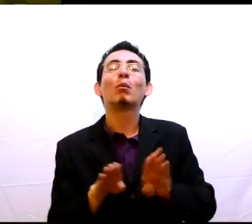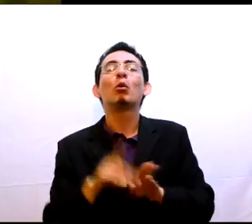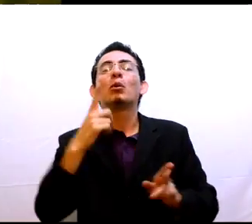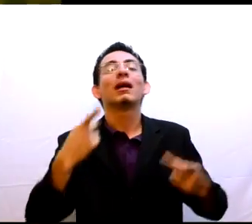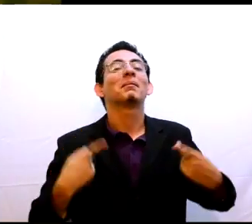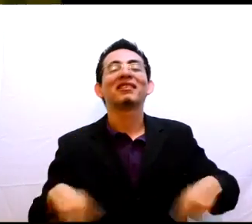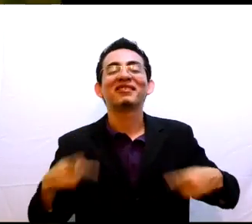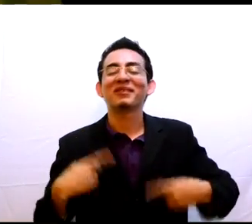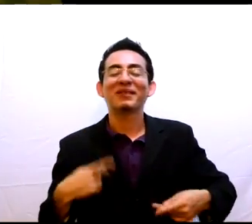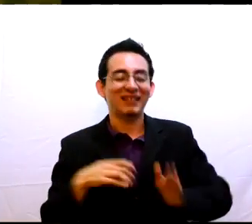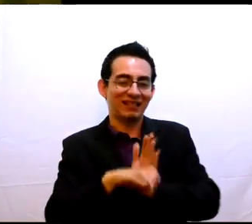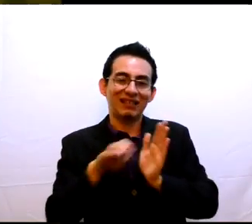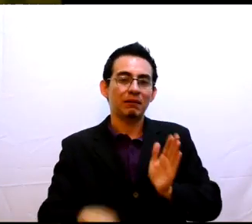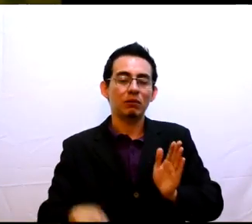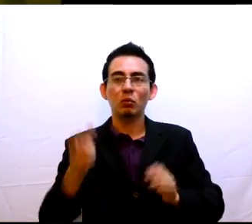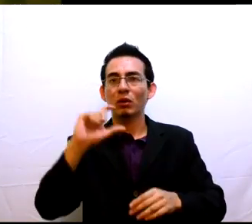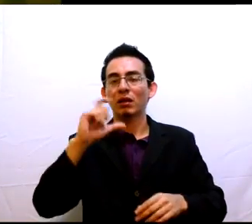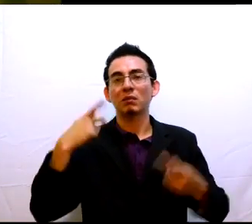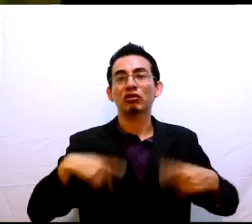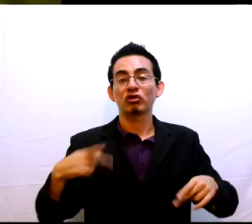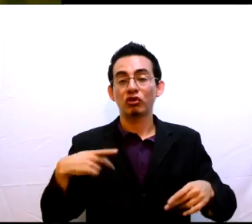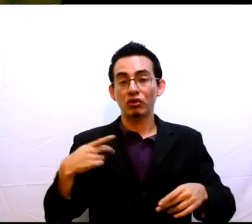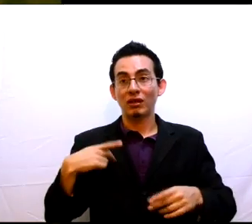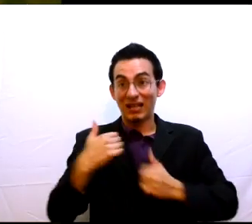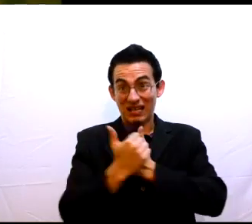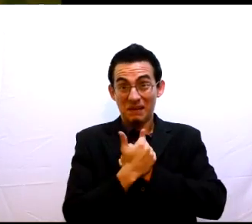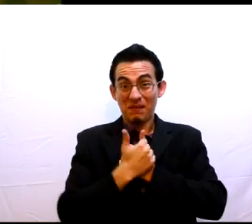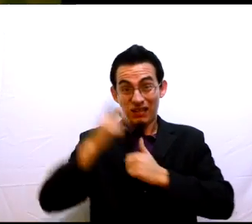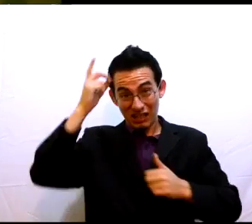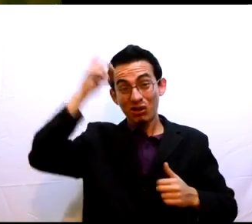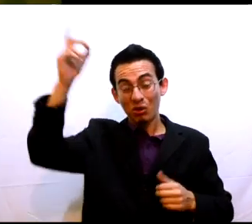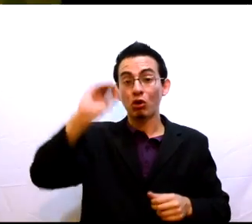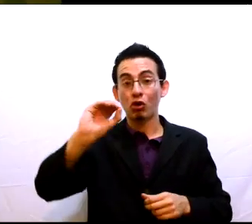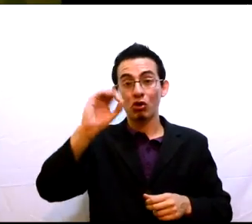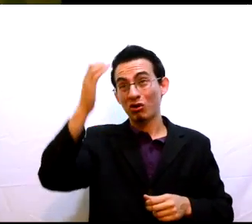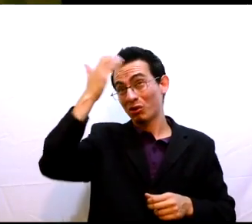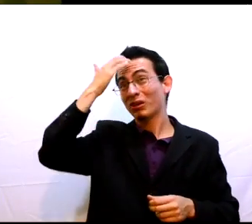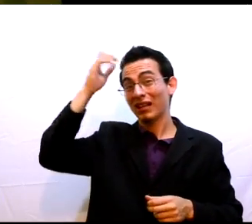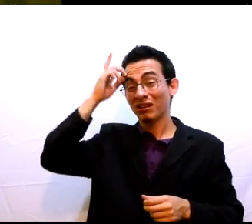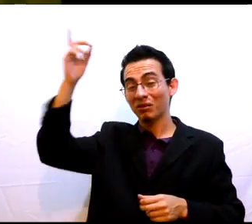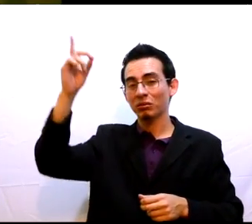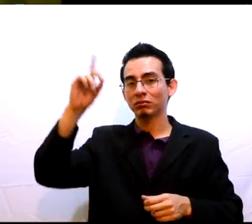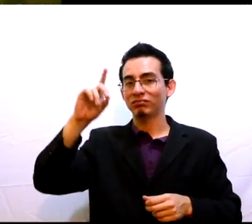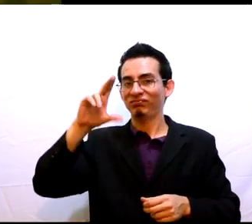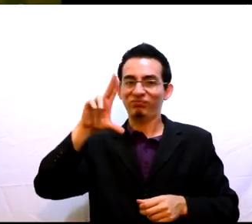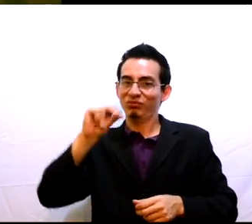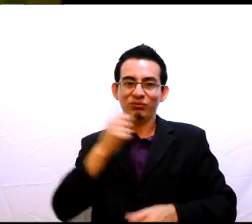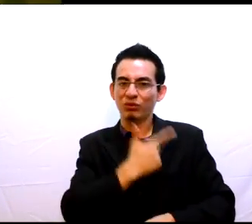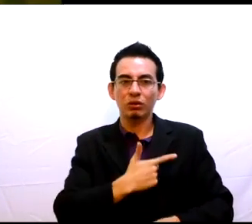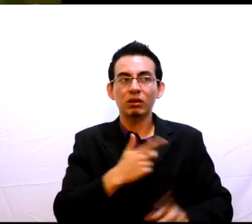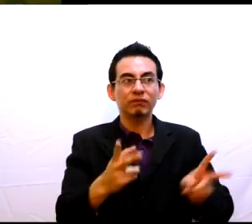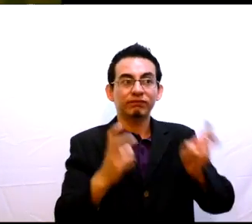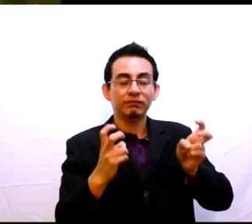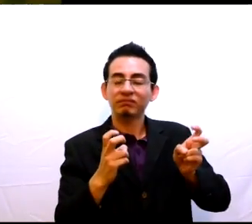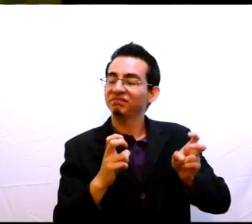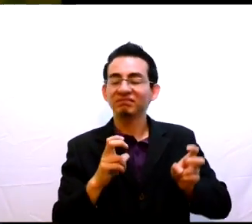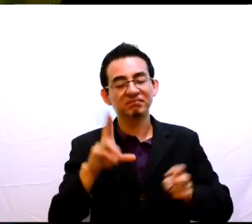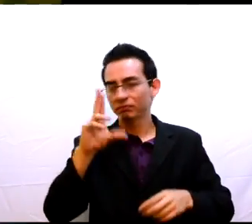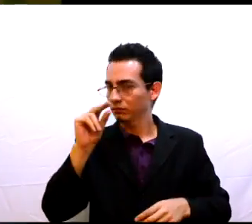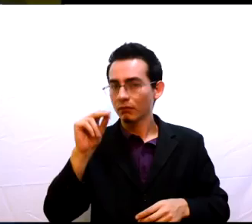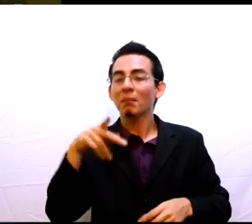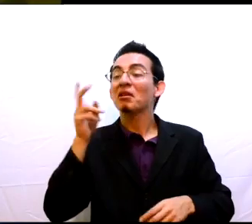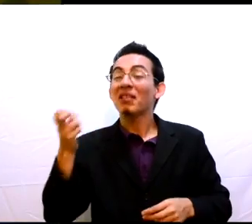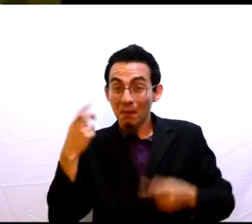no conoce a dios si uno piensa la gente así y siguió desperdiciando